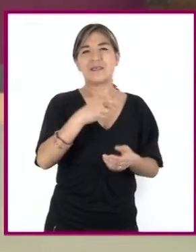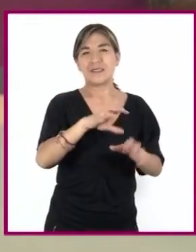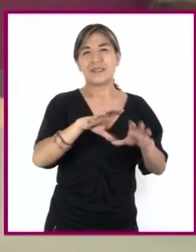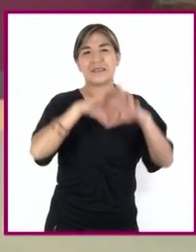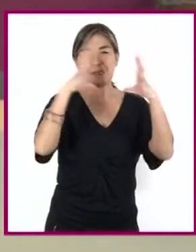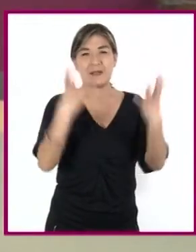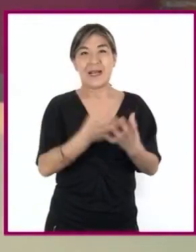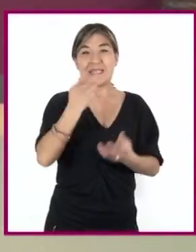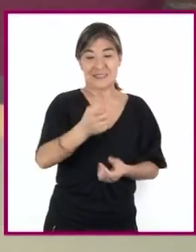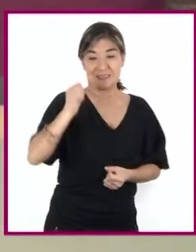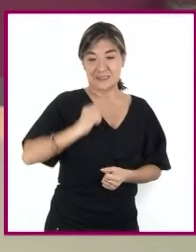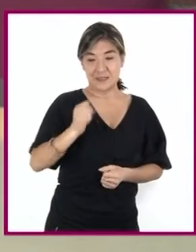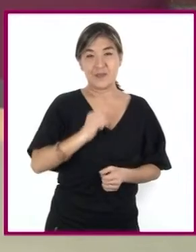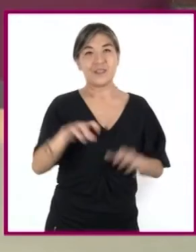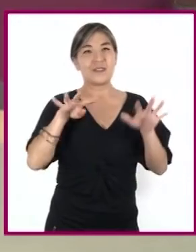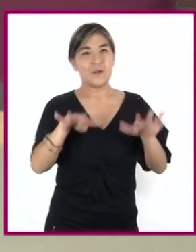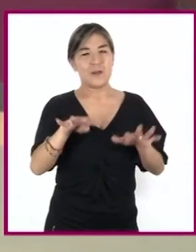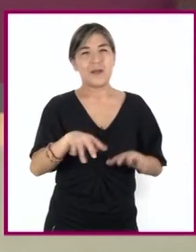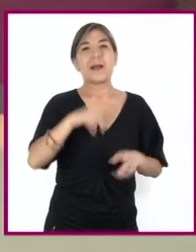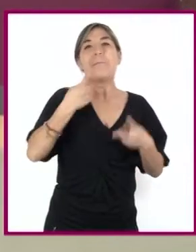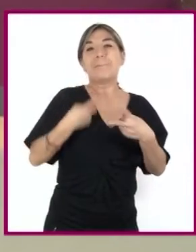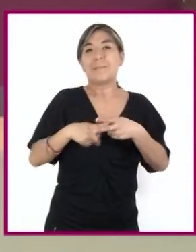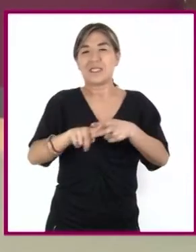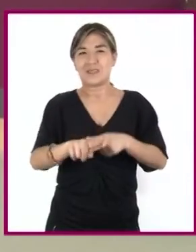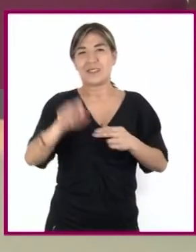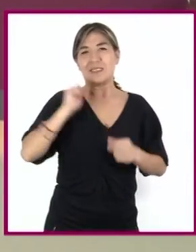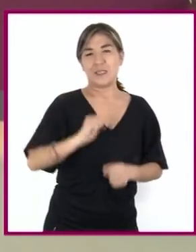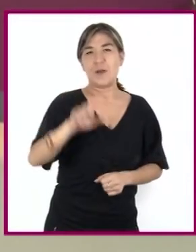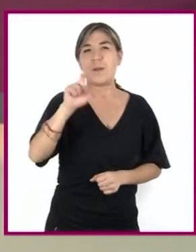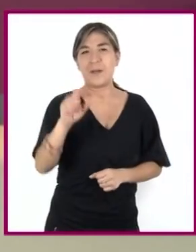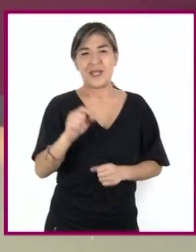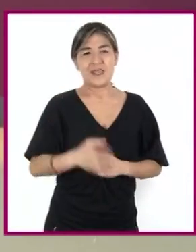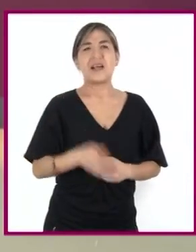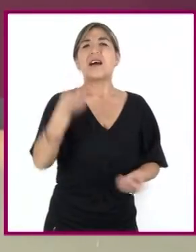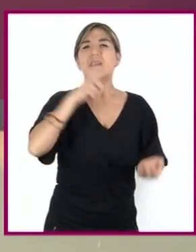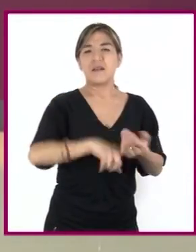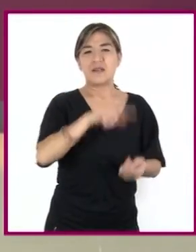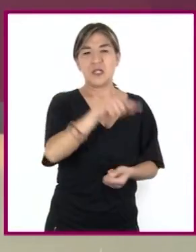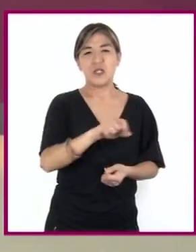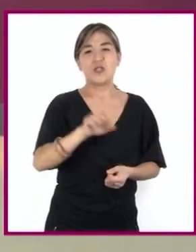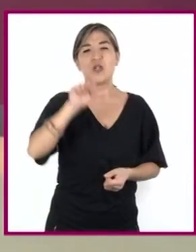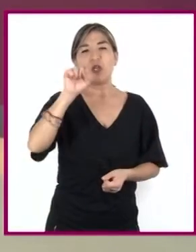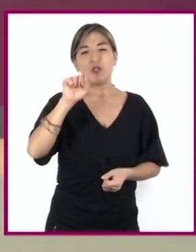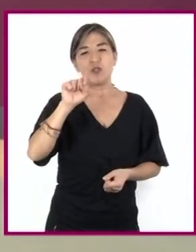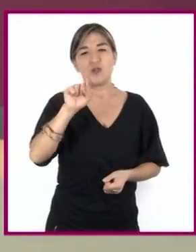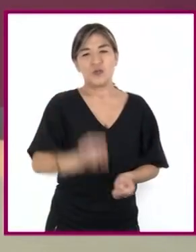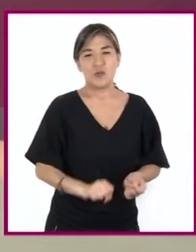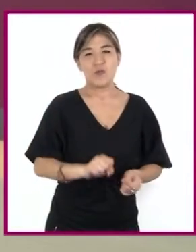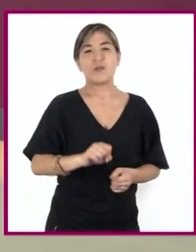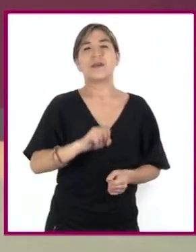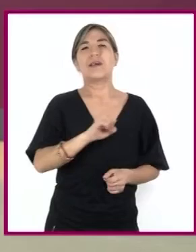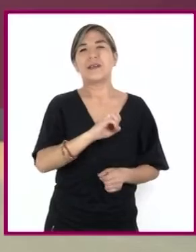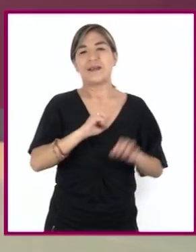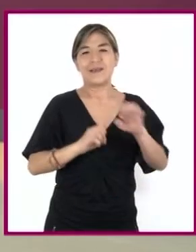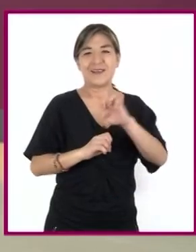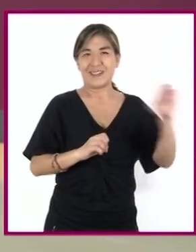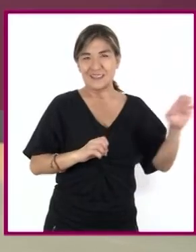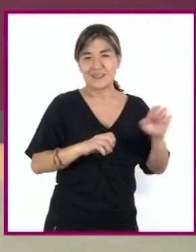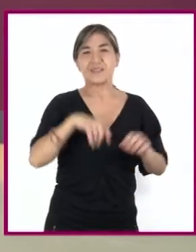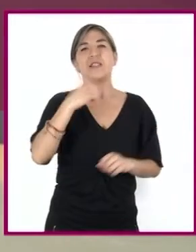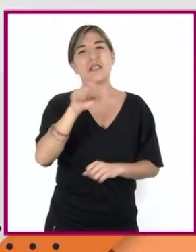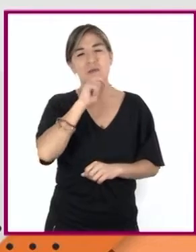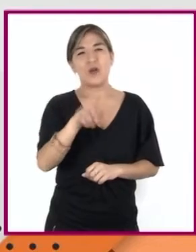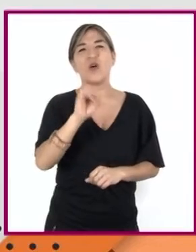del siglo XIX y principios del siglo XX. Entre estos, el sur y este de Asia, Oceanía y